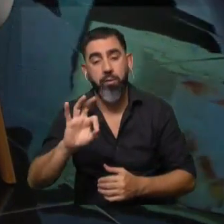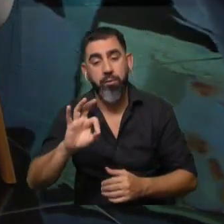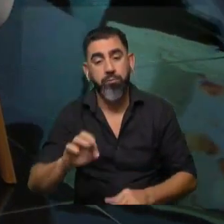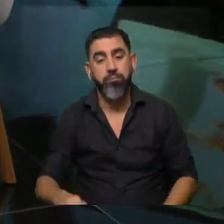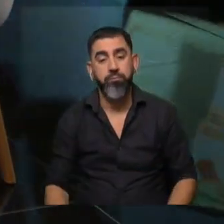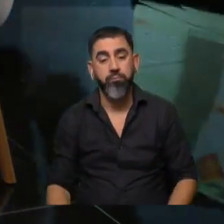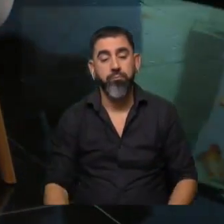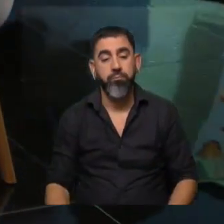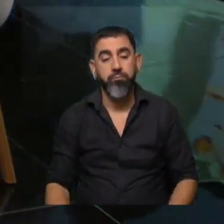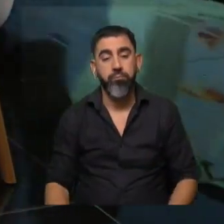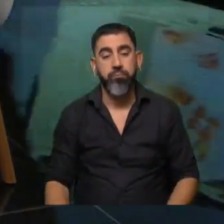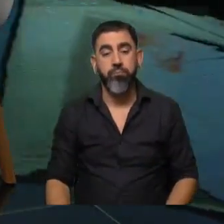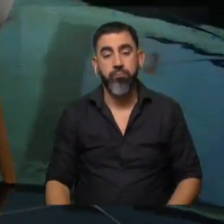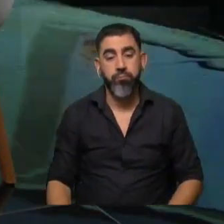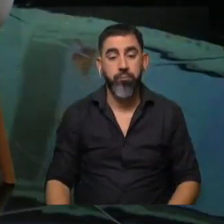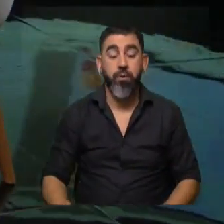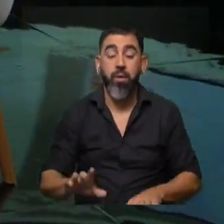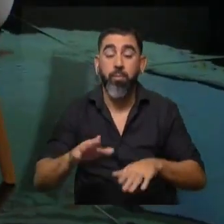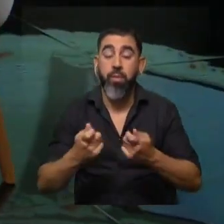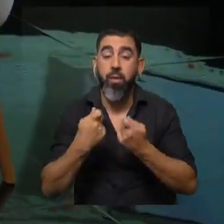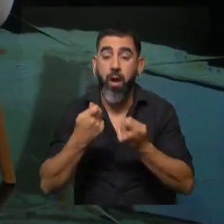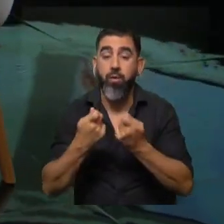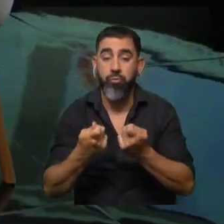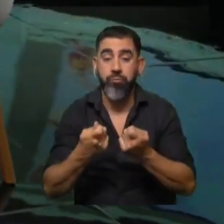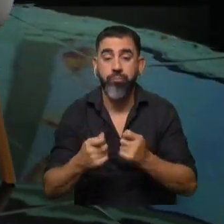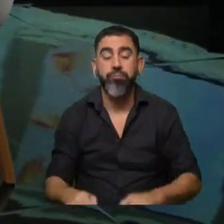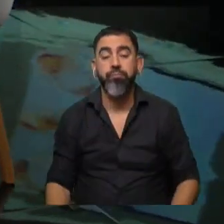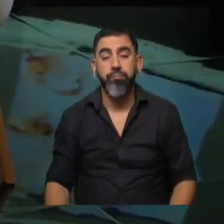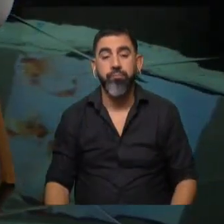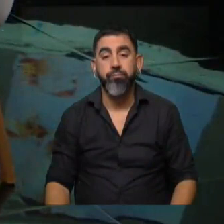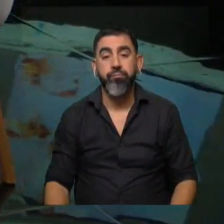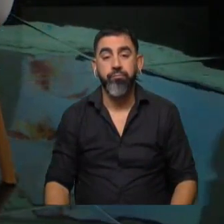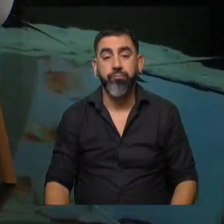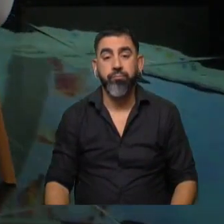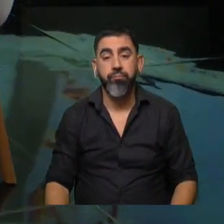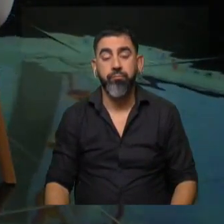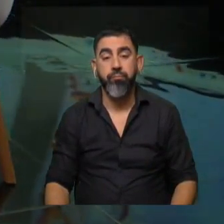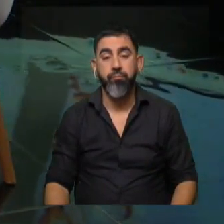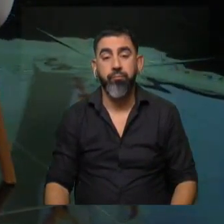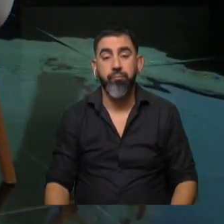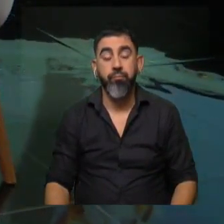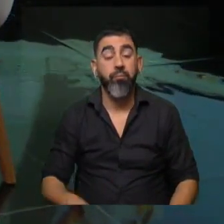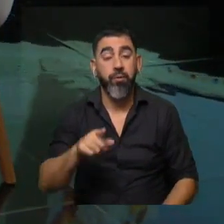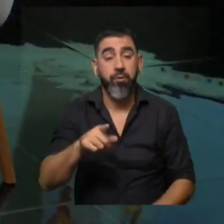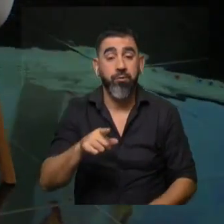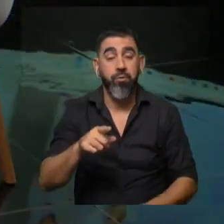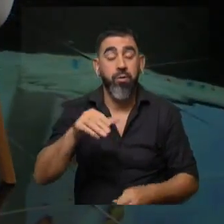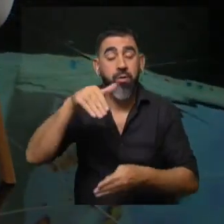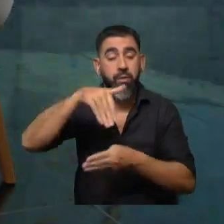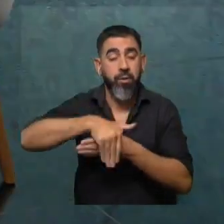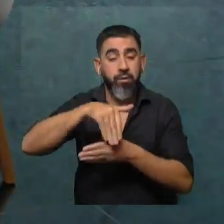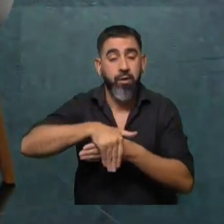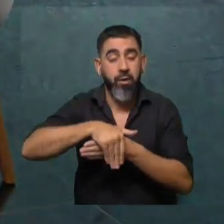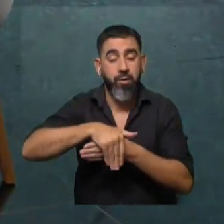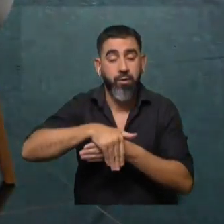eso te preguntaba la cantidad, porque ahí es donde incide el costo. Sí, claro. Ahí incide el costo. Y el fundamento, esto se pone al atardecer y se retira